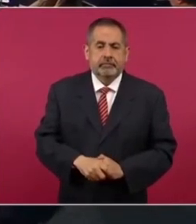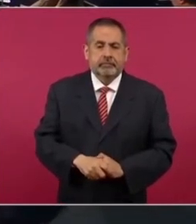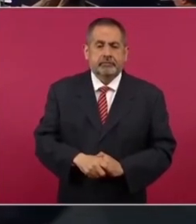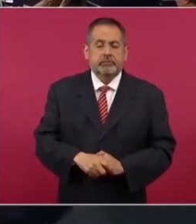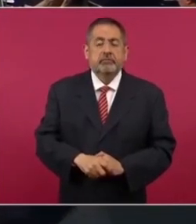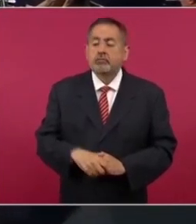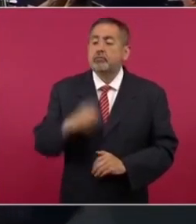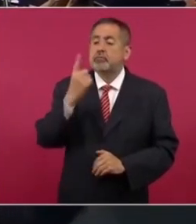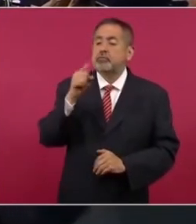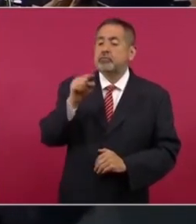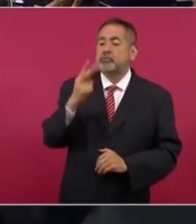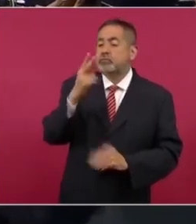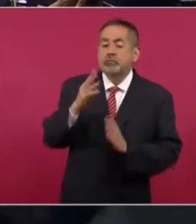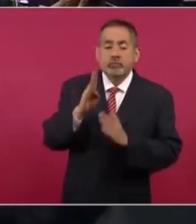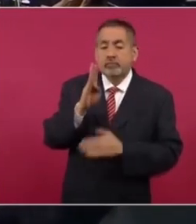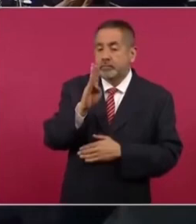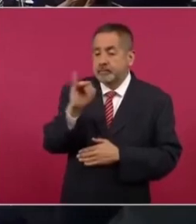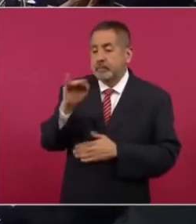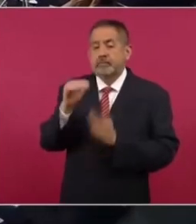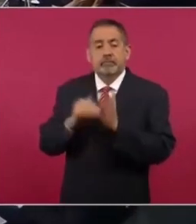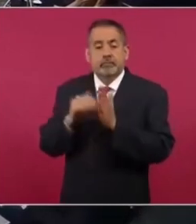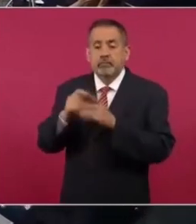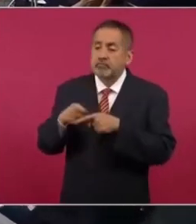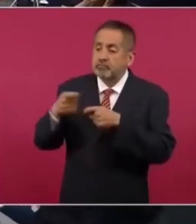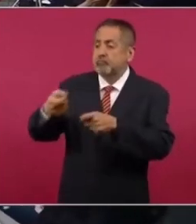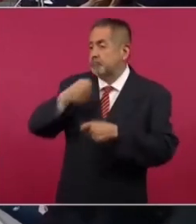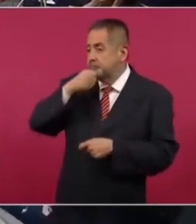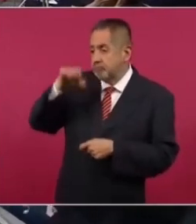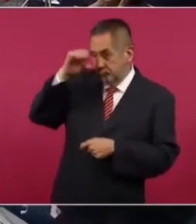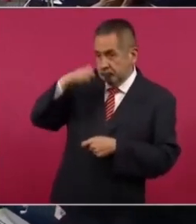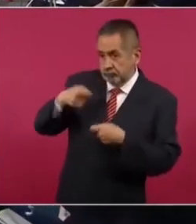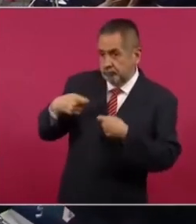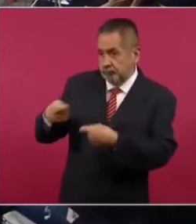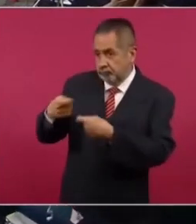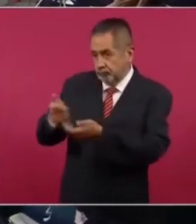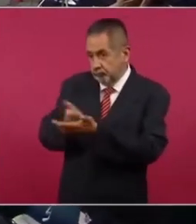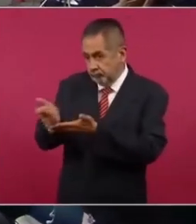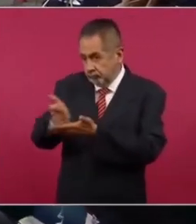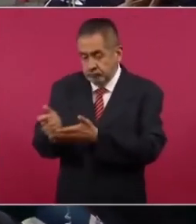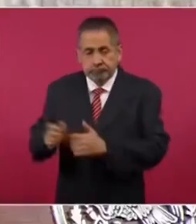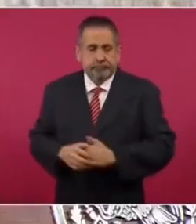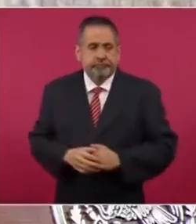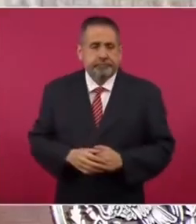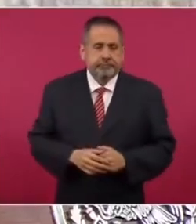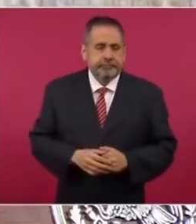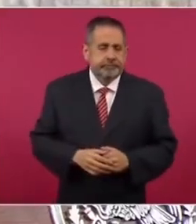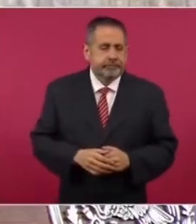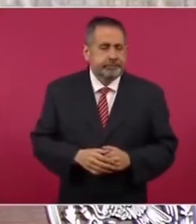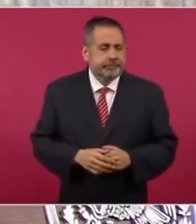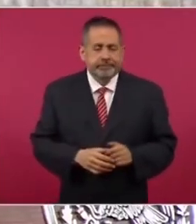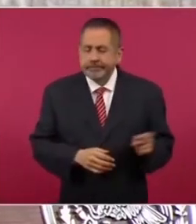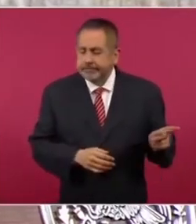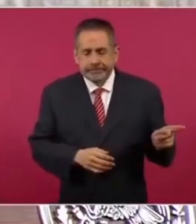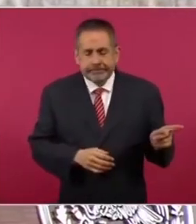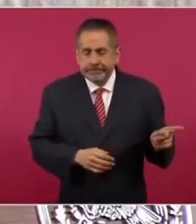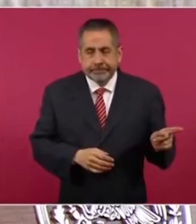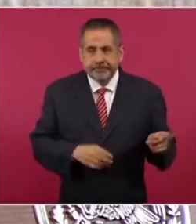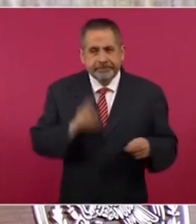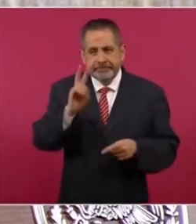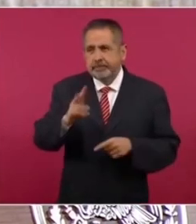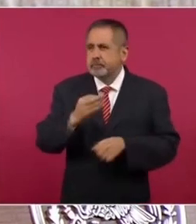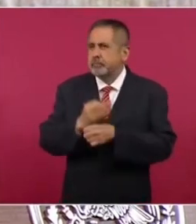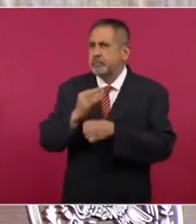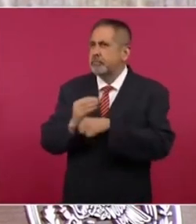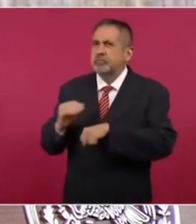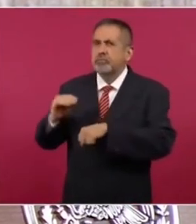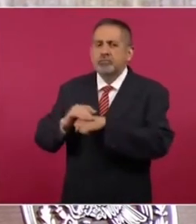1.2 billones a los adultos mayores. Estamos incrementando y deben